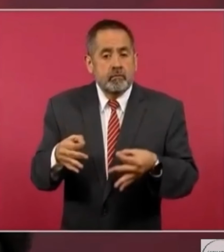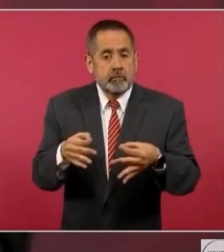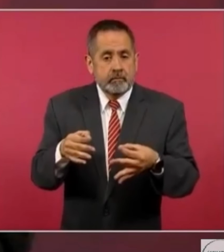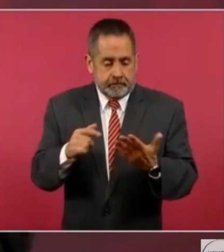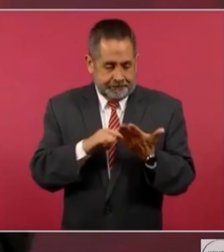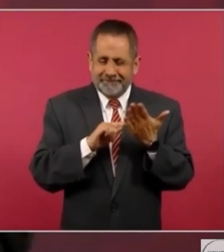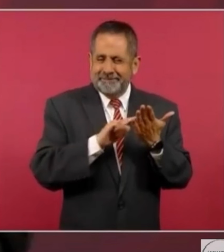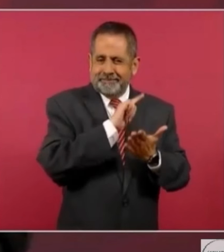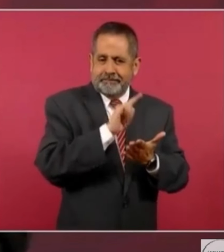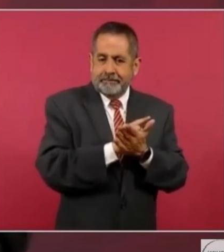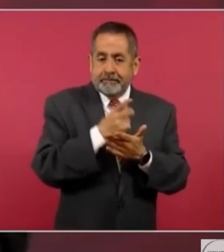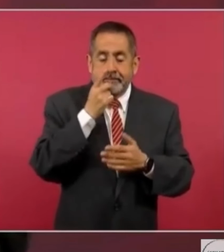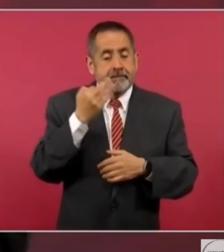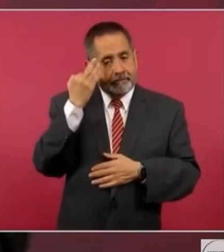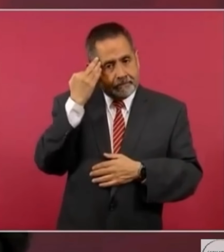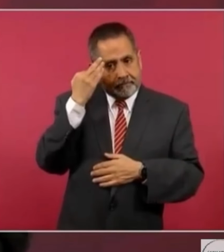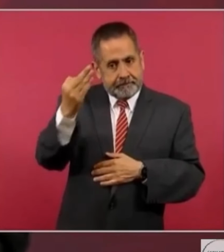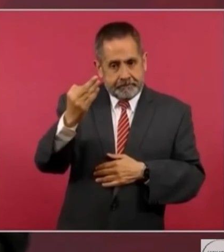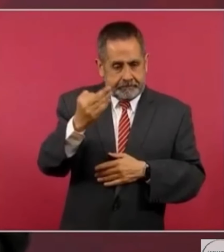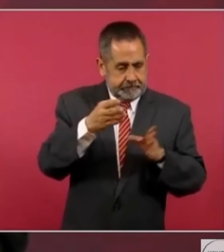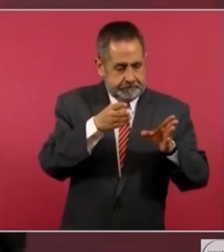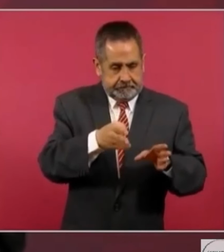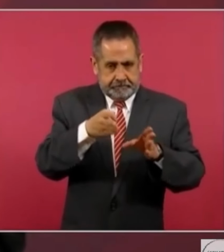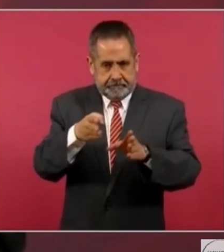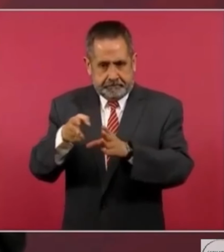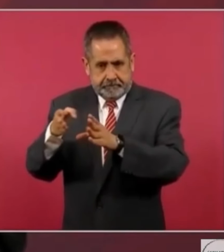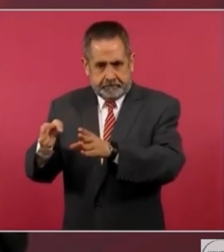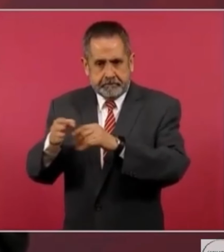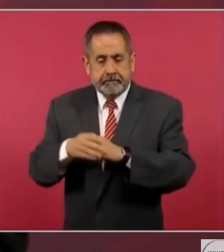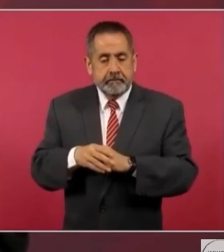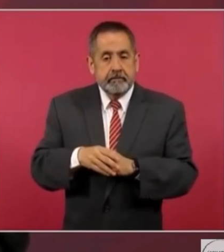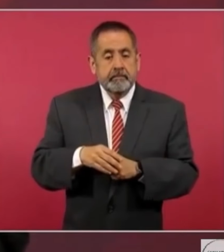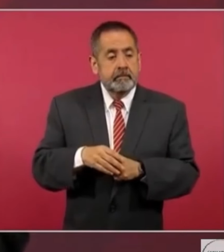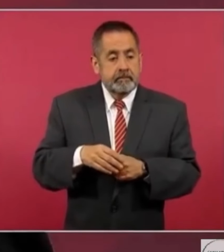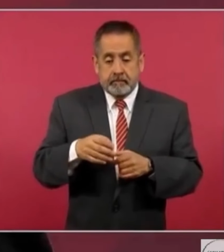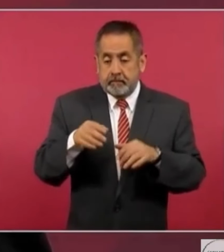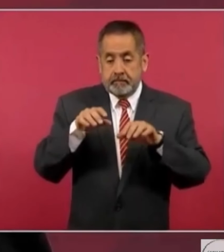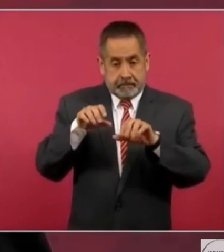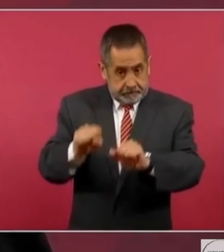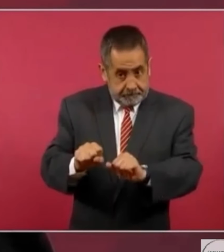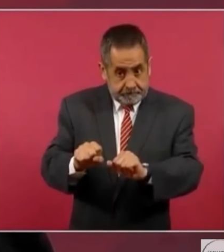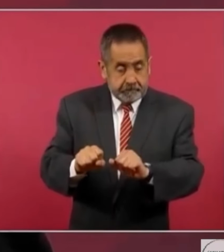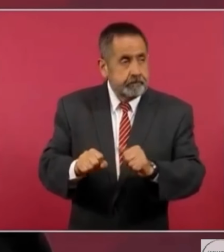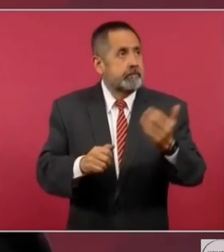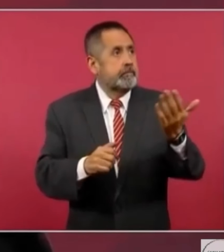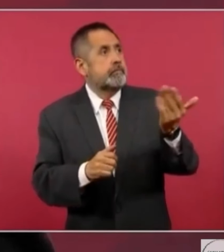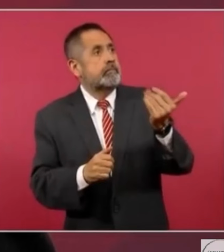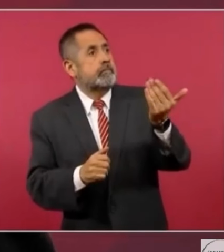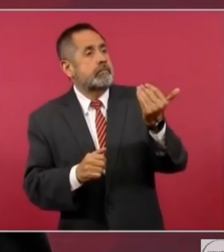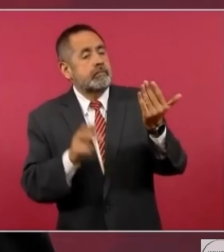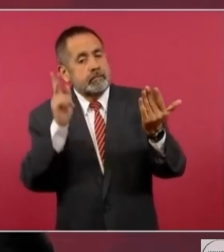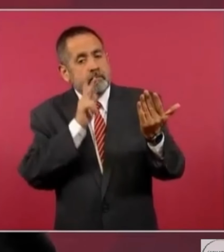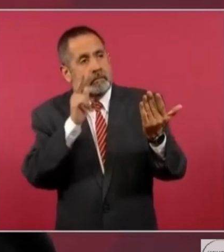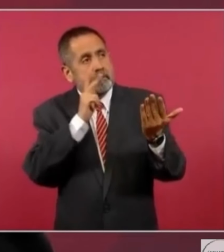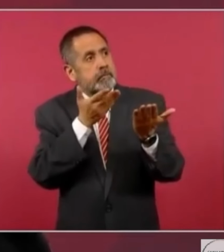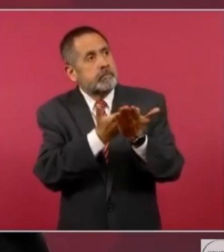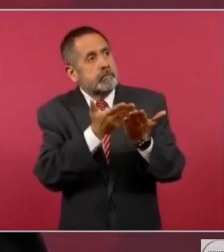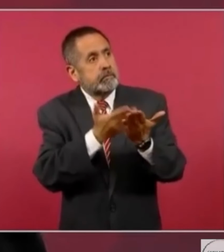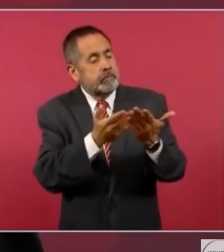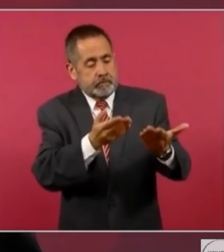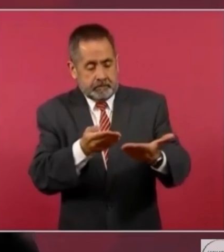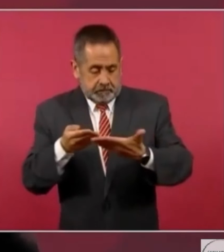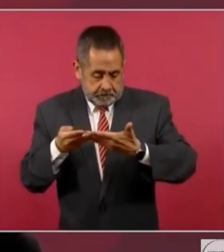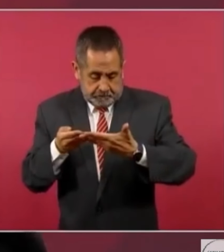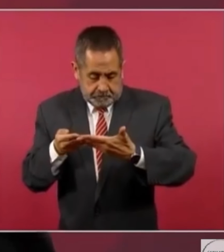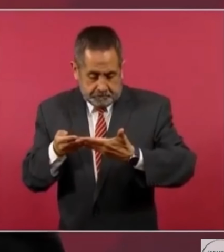marca una serie de plazos para que se presenten los elementos, las evidencias, los elementos de prueba